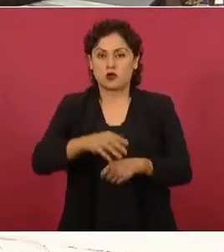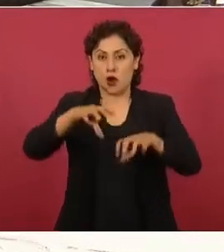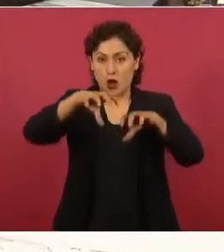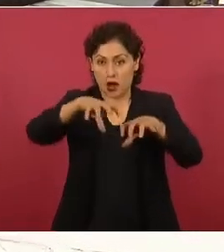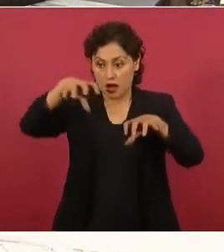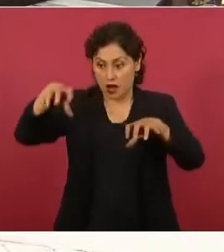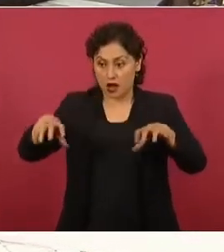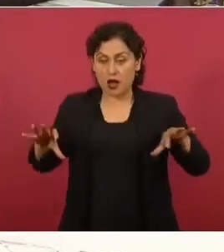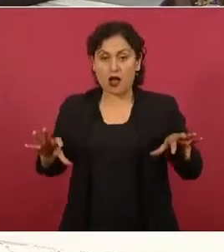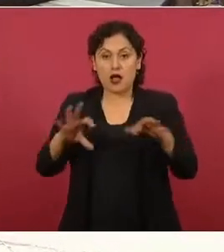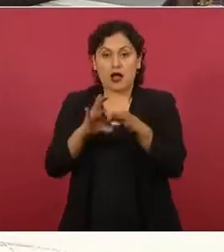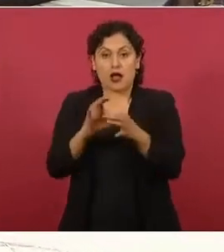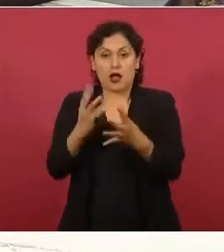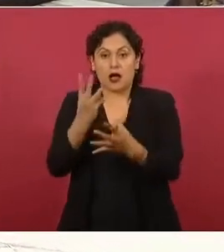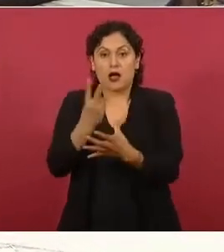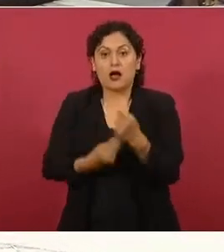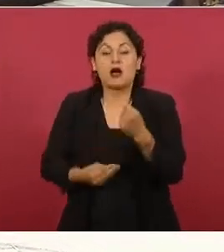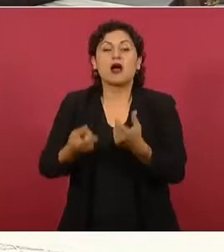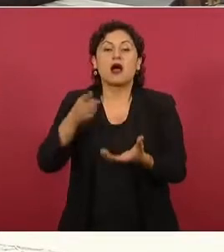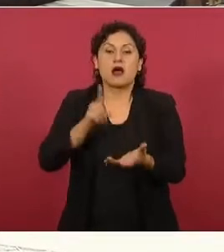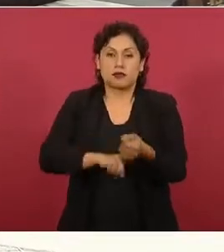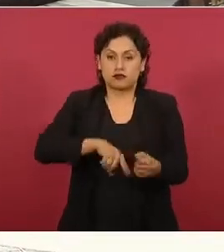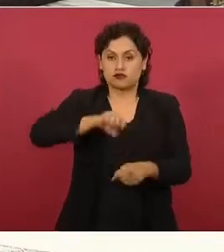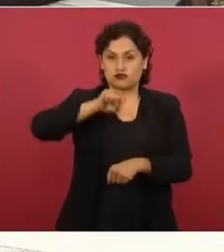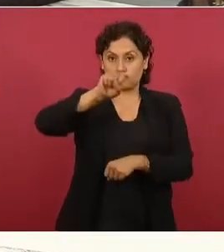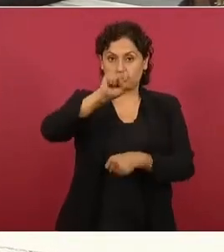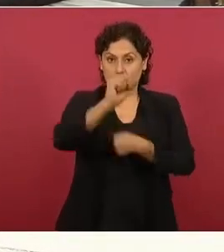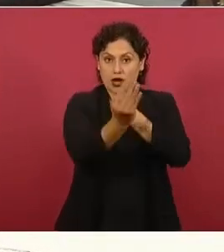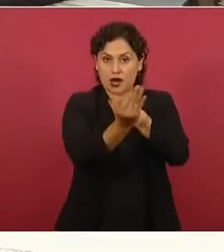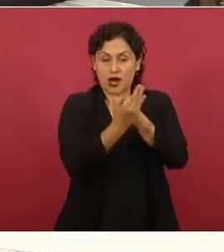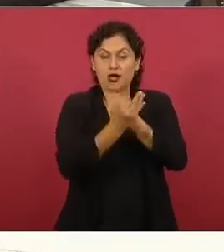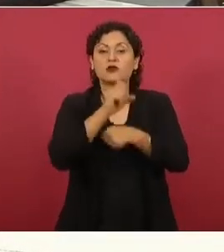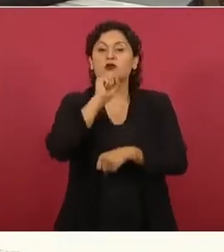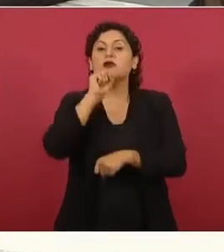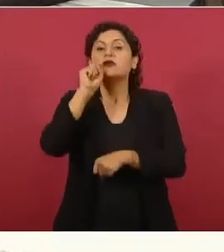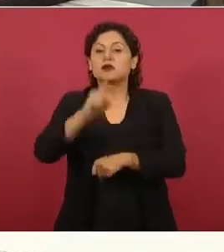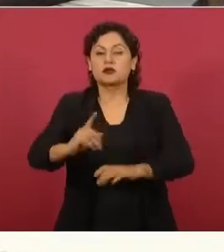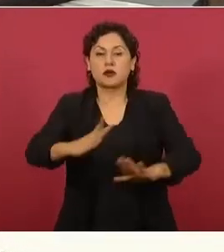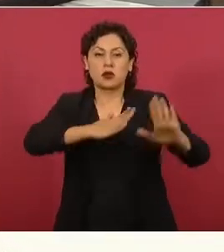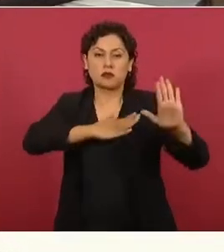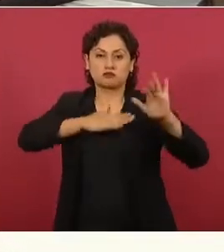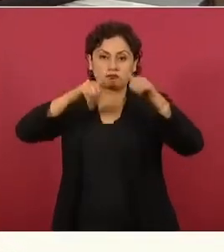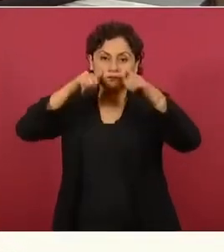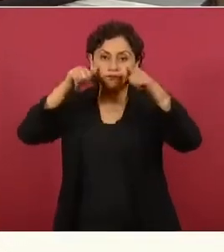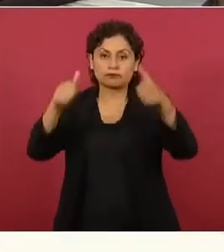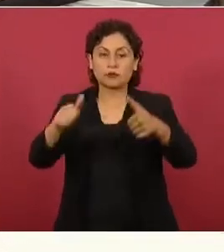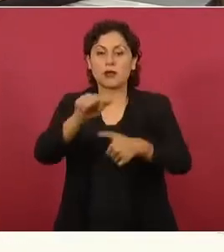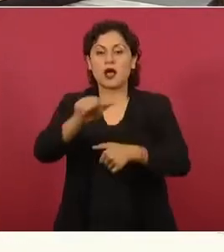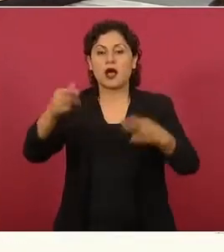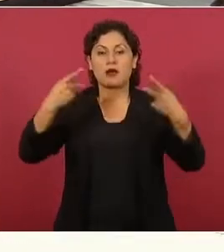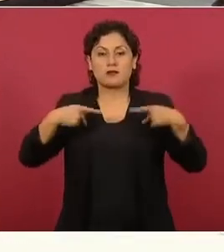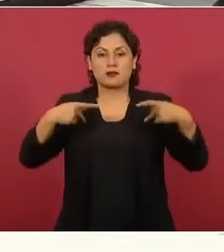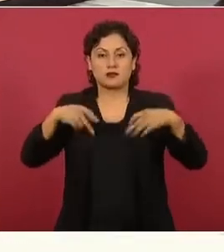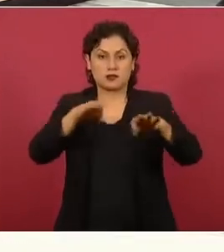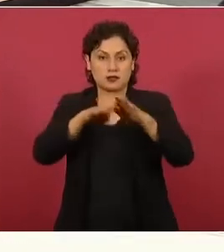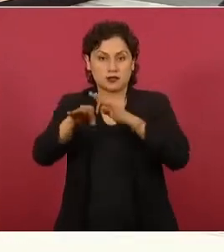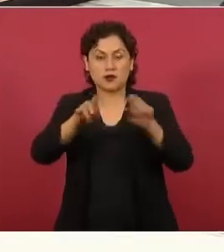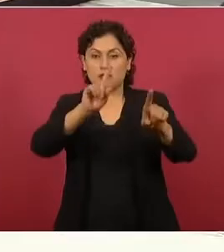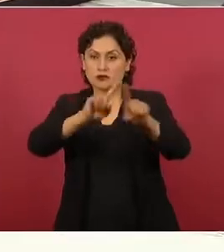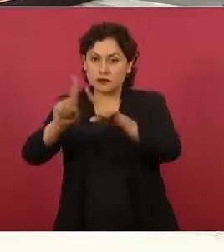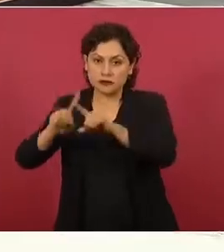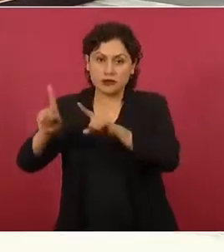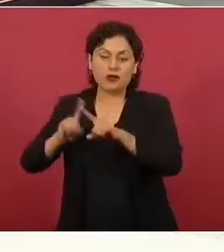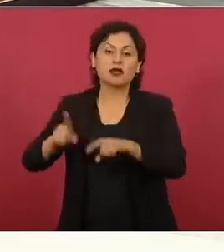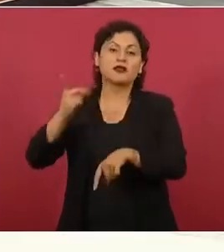fuerza de nuestros sindicatos, comprometidos por la lealtad de las y los trabajadores, con los asambleístas, consejeros